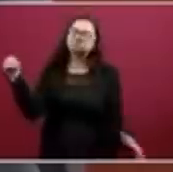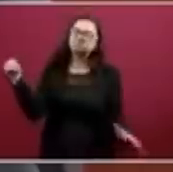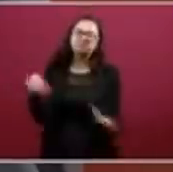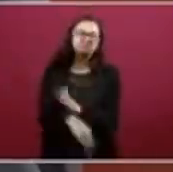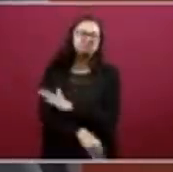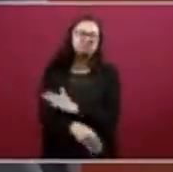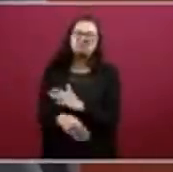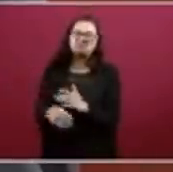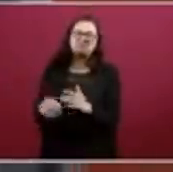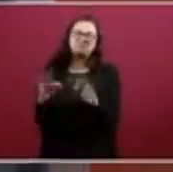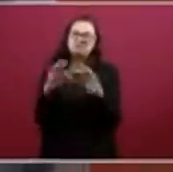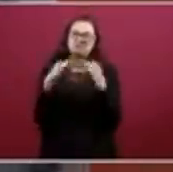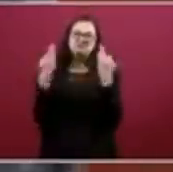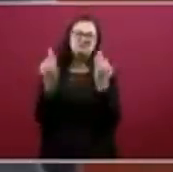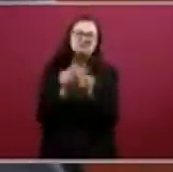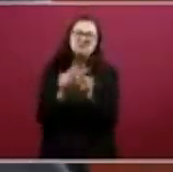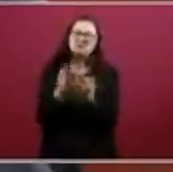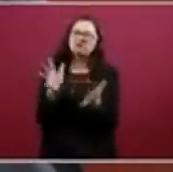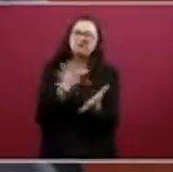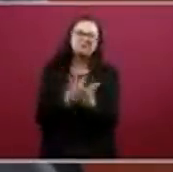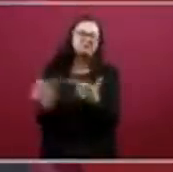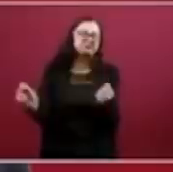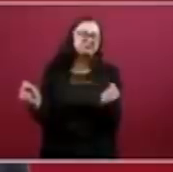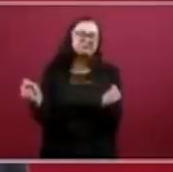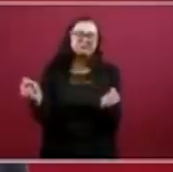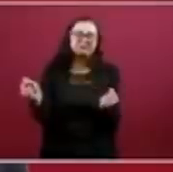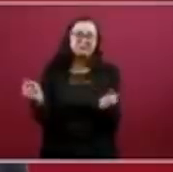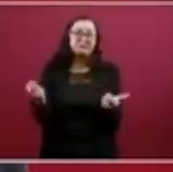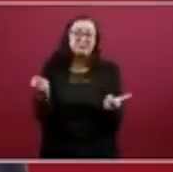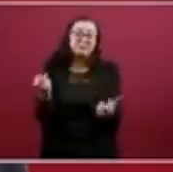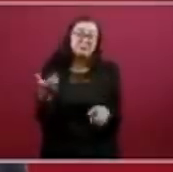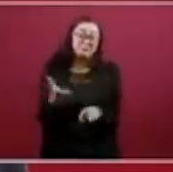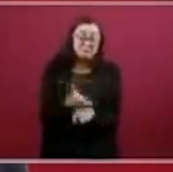cualquier modelo. Eso fue lo que sucedió.